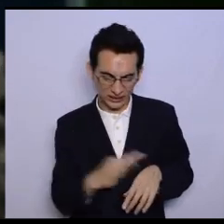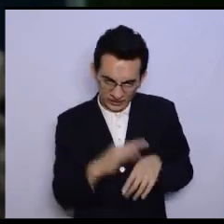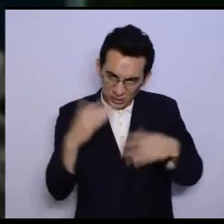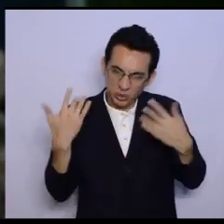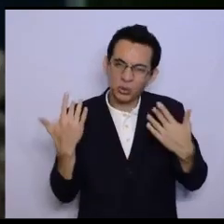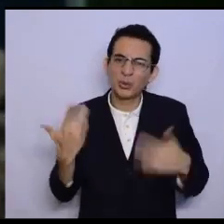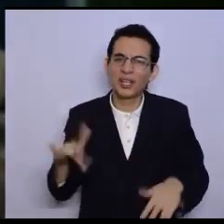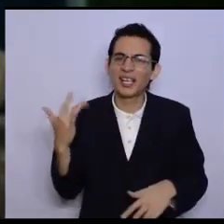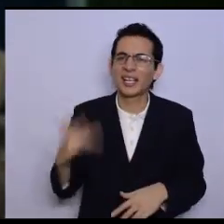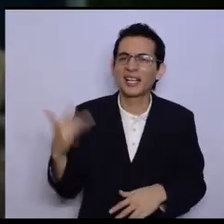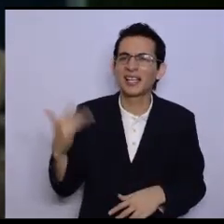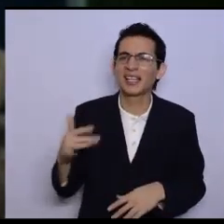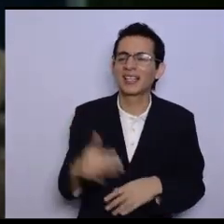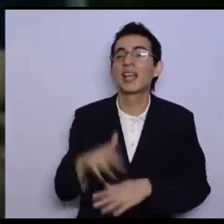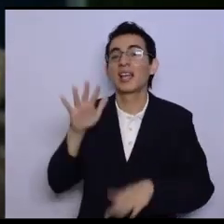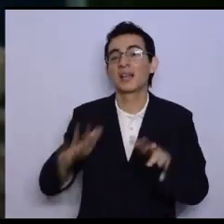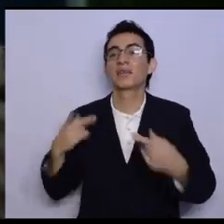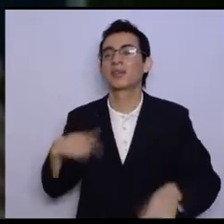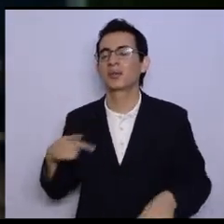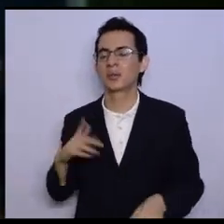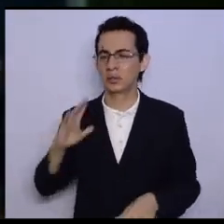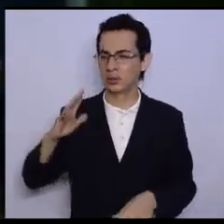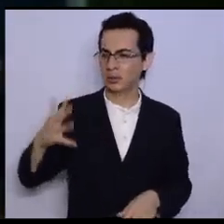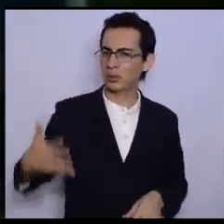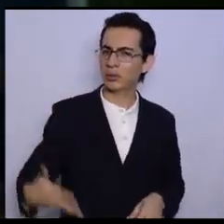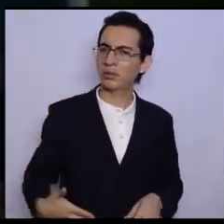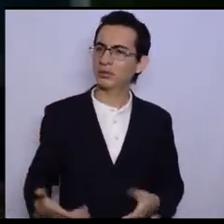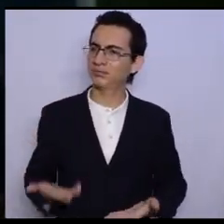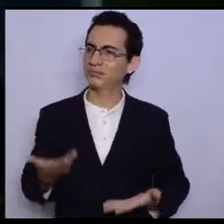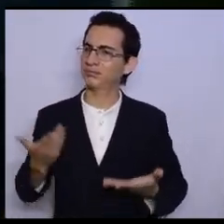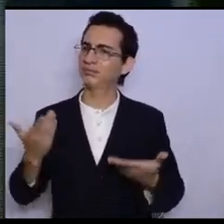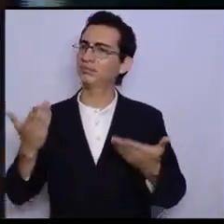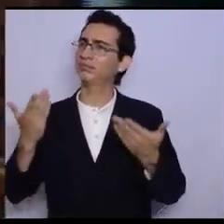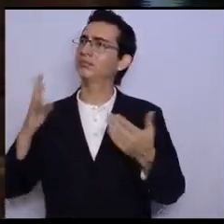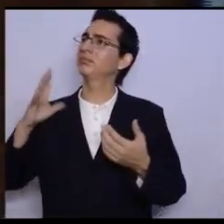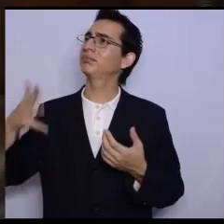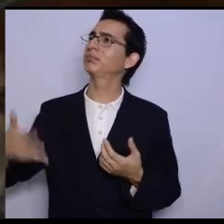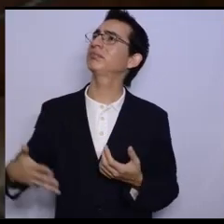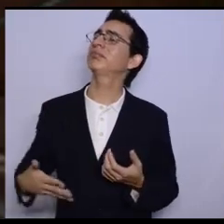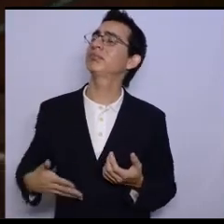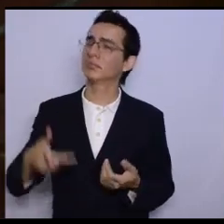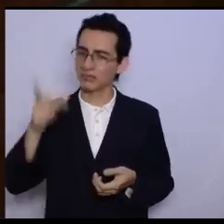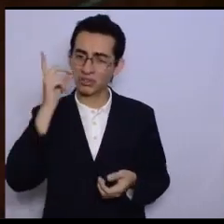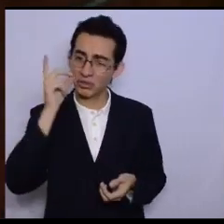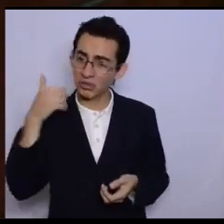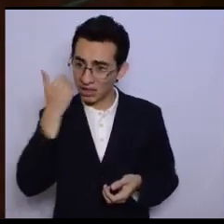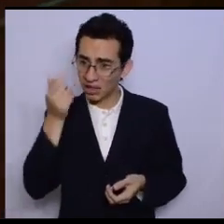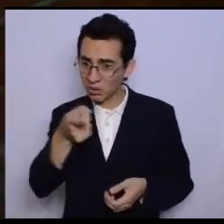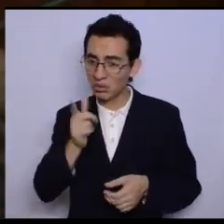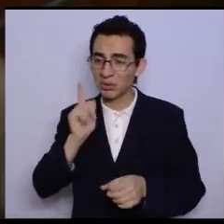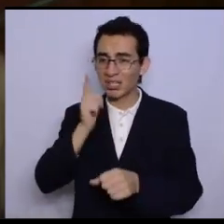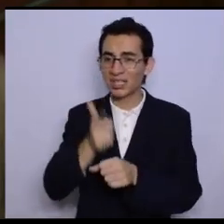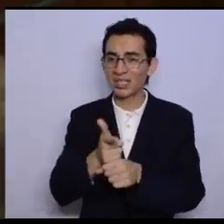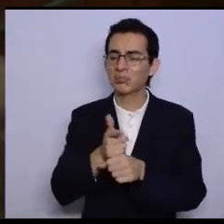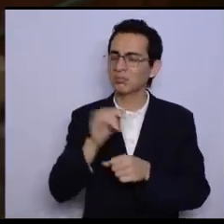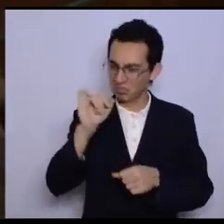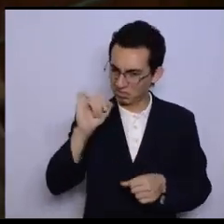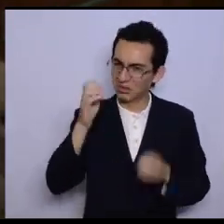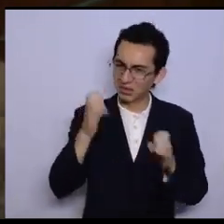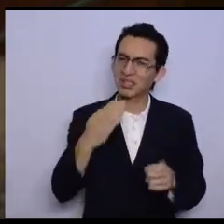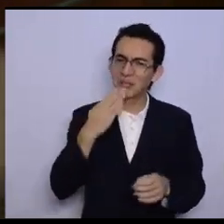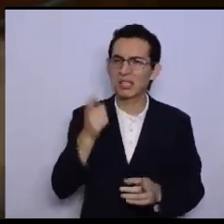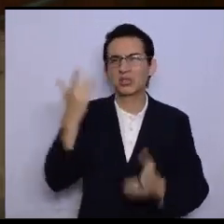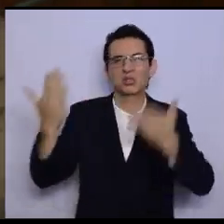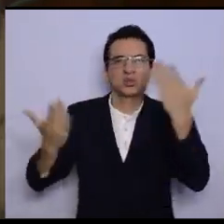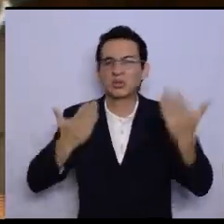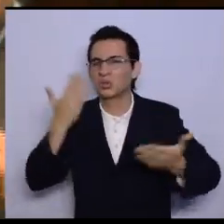Porque a cómo se le sube. ¿Quieres saber los misterios y las grandes revelaciones de Dios? Sí, es bueno el conocimiento.